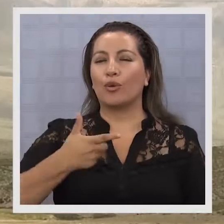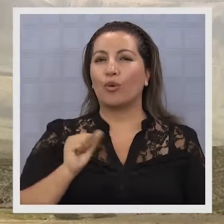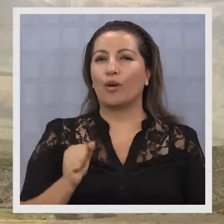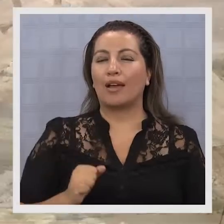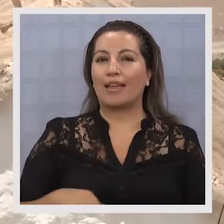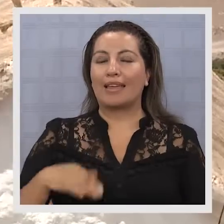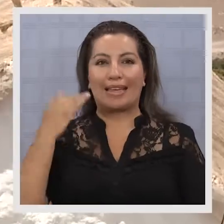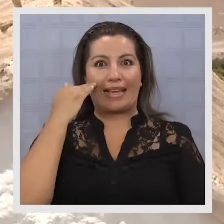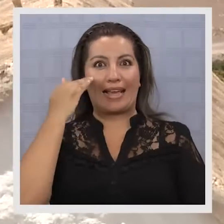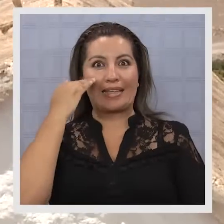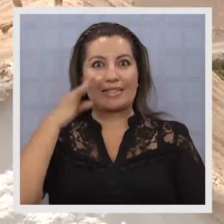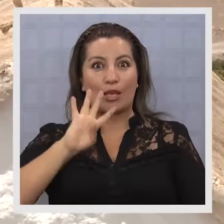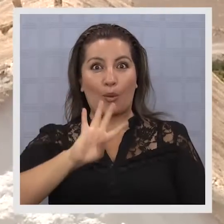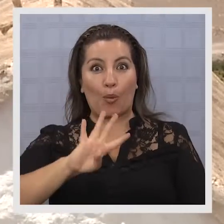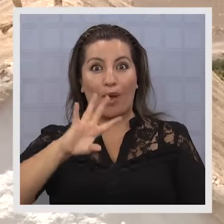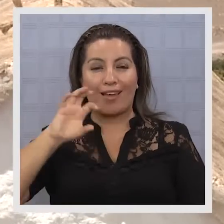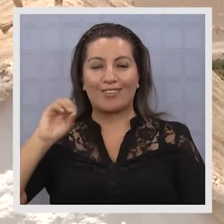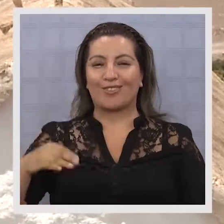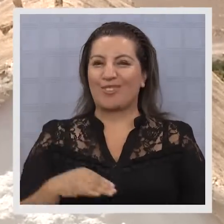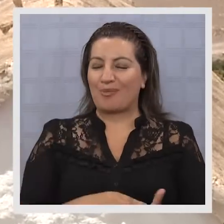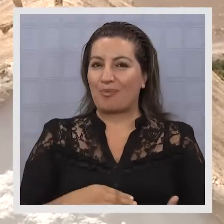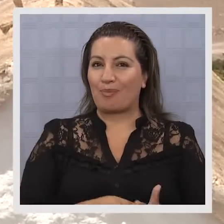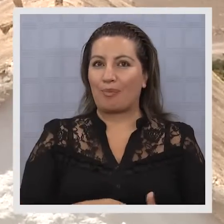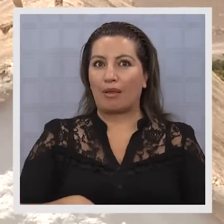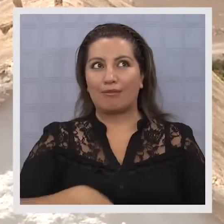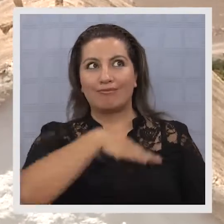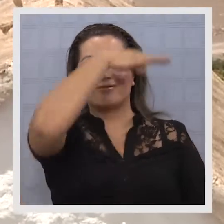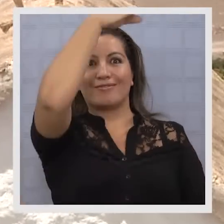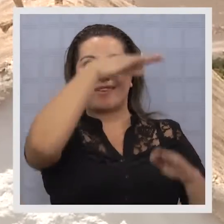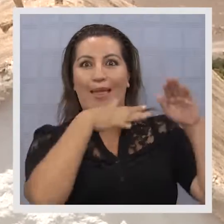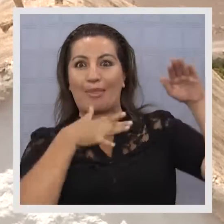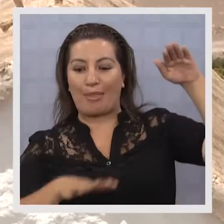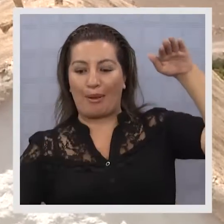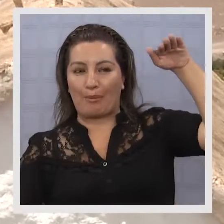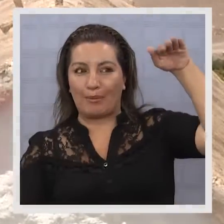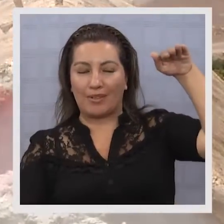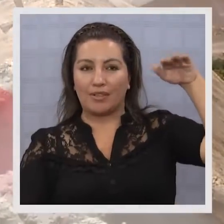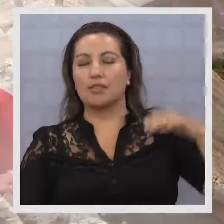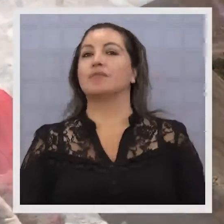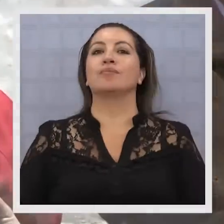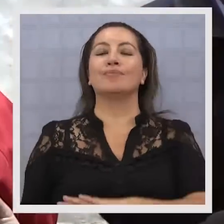se emplaza a 4.000 metros sobre el nivel del mar. Y